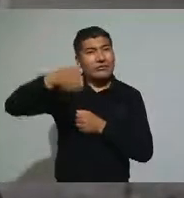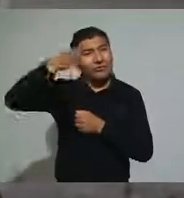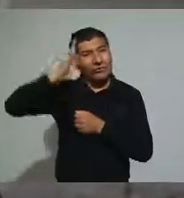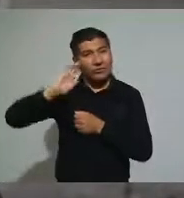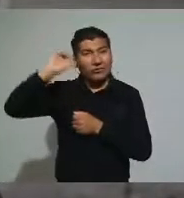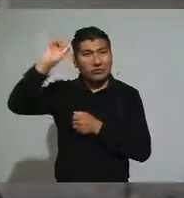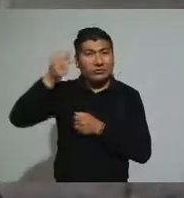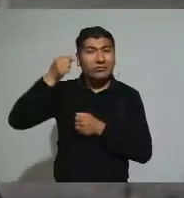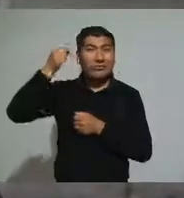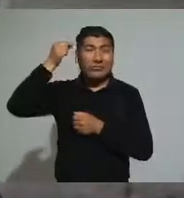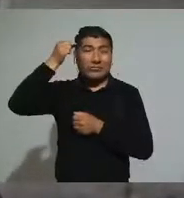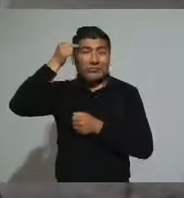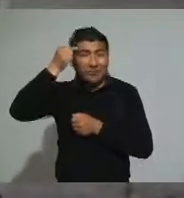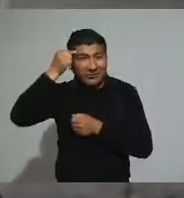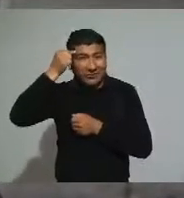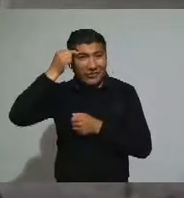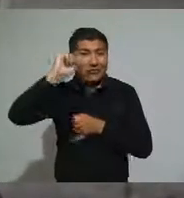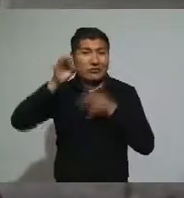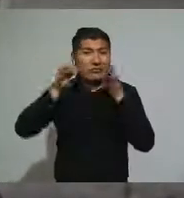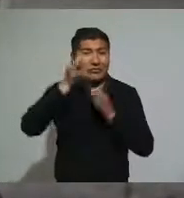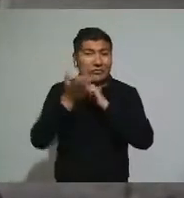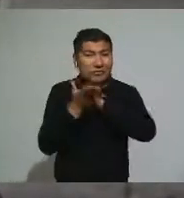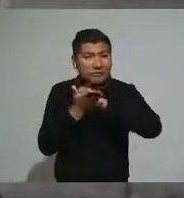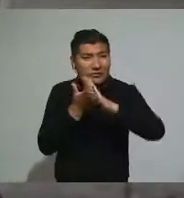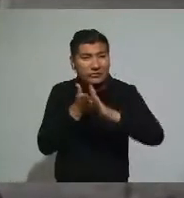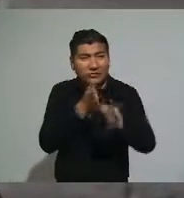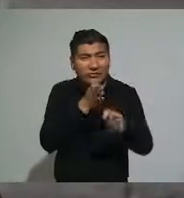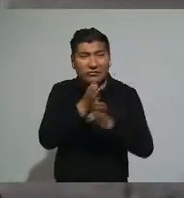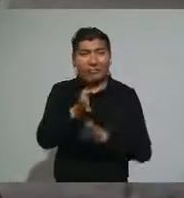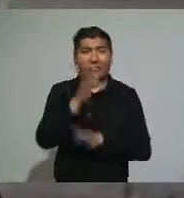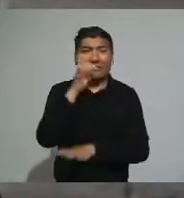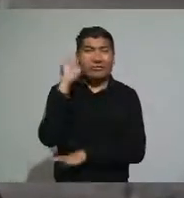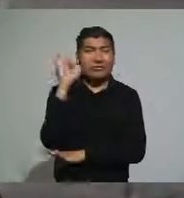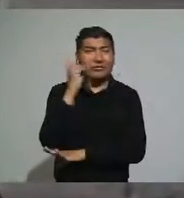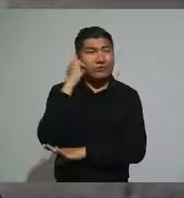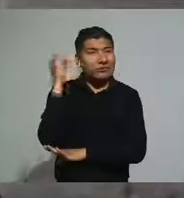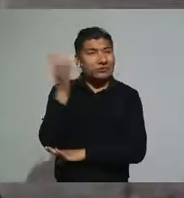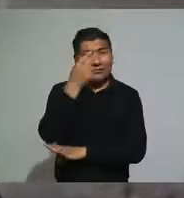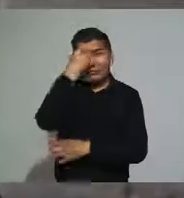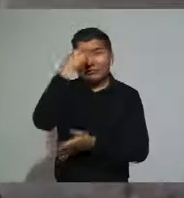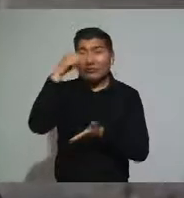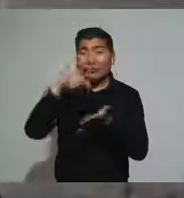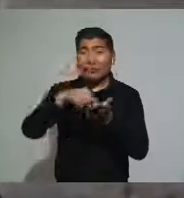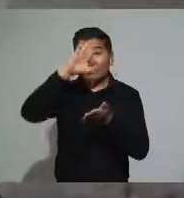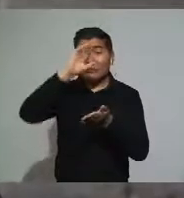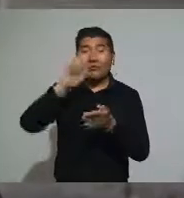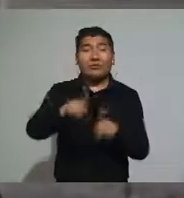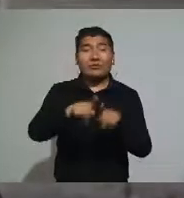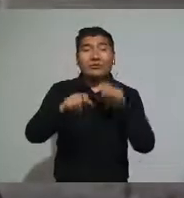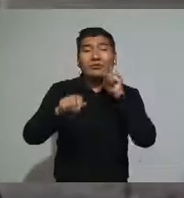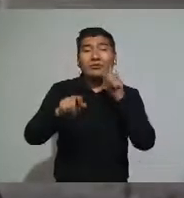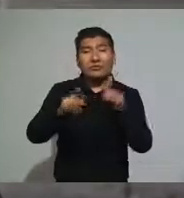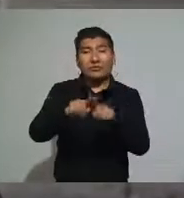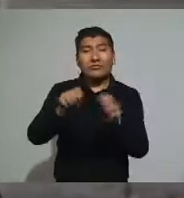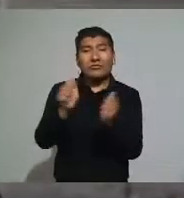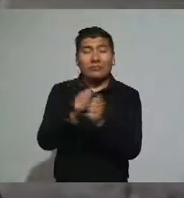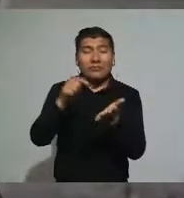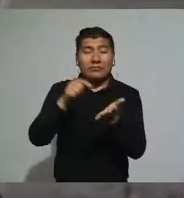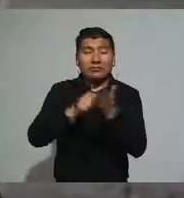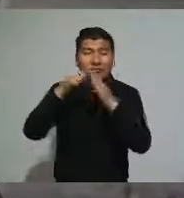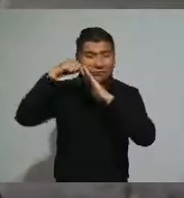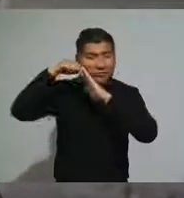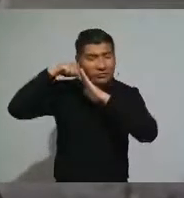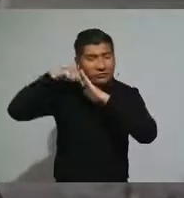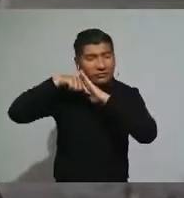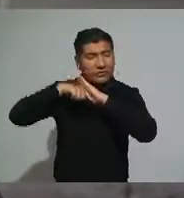quien gobierne con justicia y con rectitud a Bolivia. Por eso, hermanos, con esta